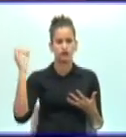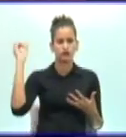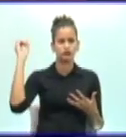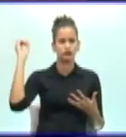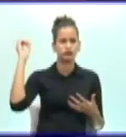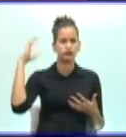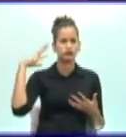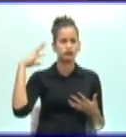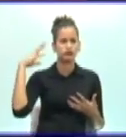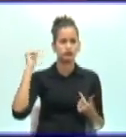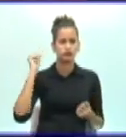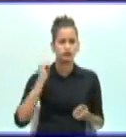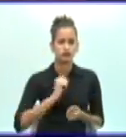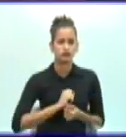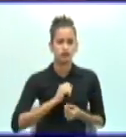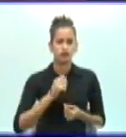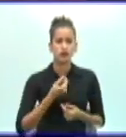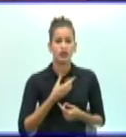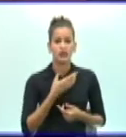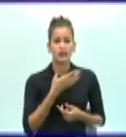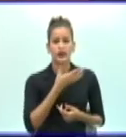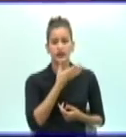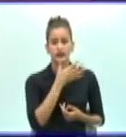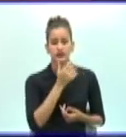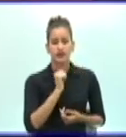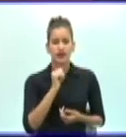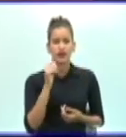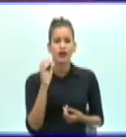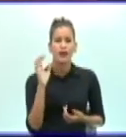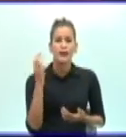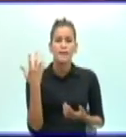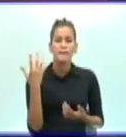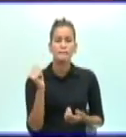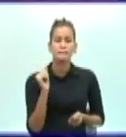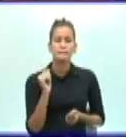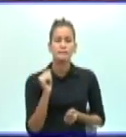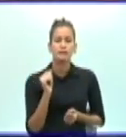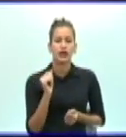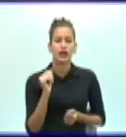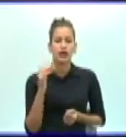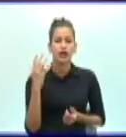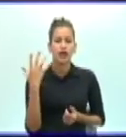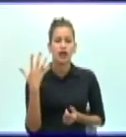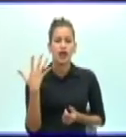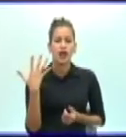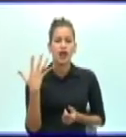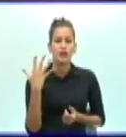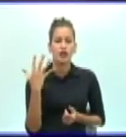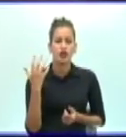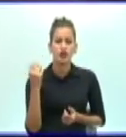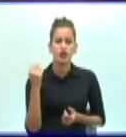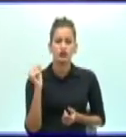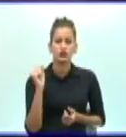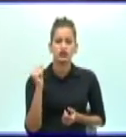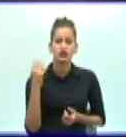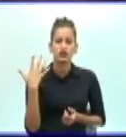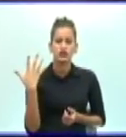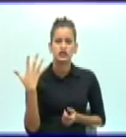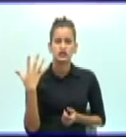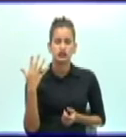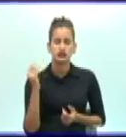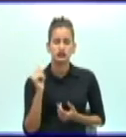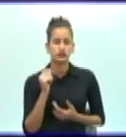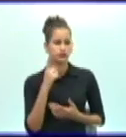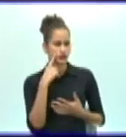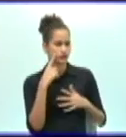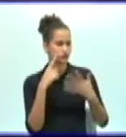izquierda nos parece que está en el lado derecho y viceversa. Pero todavía tenemos otro movimiento que voy a tratar